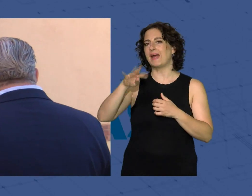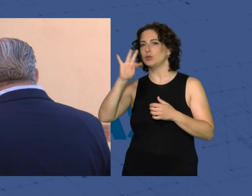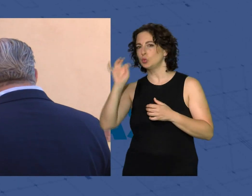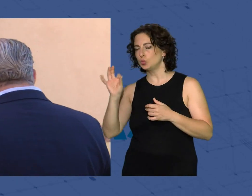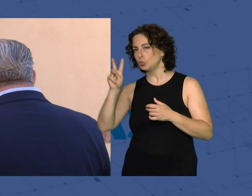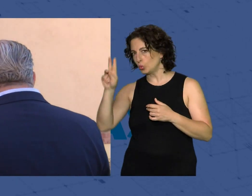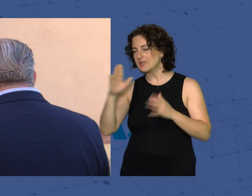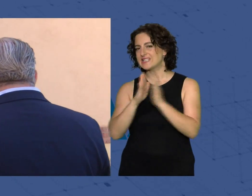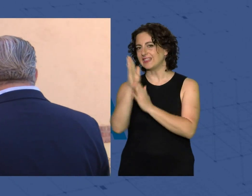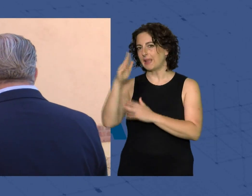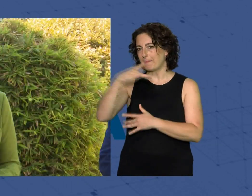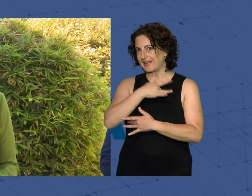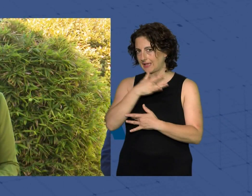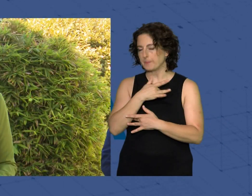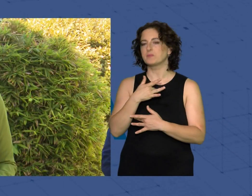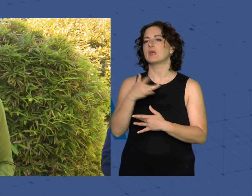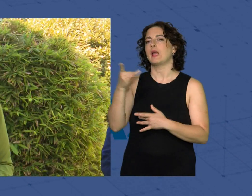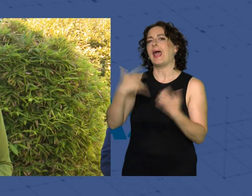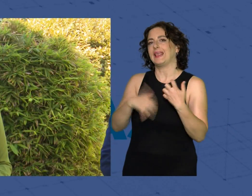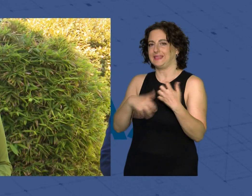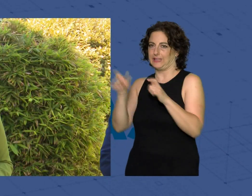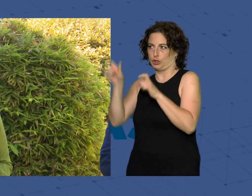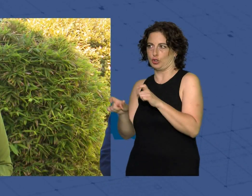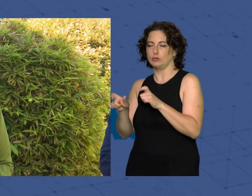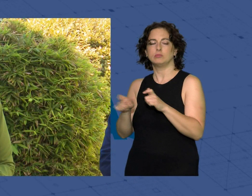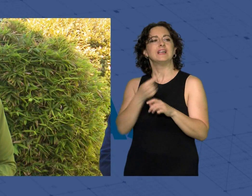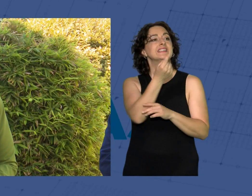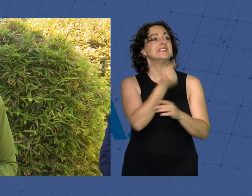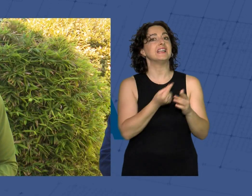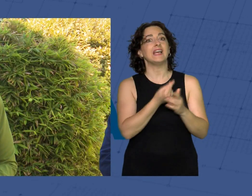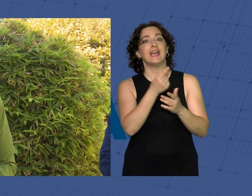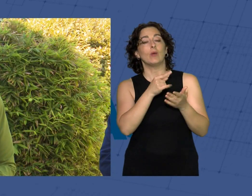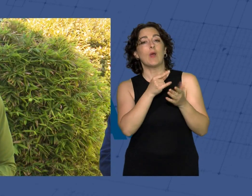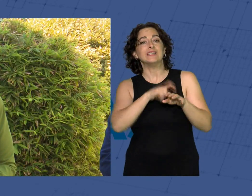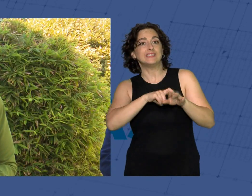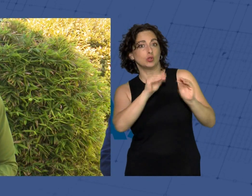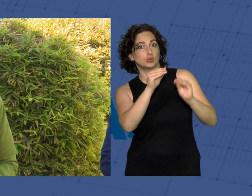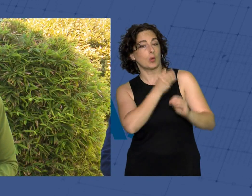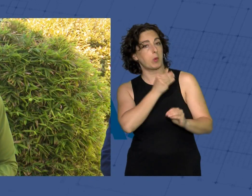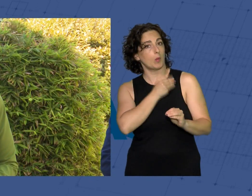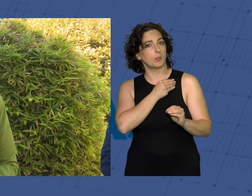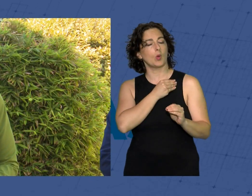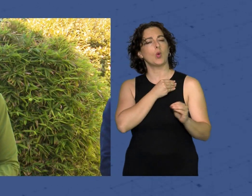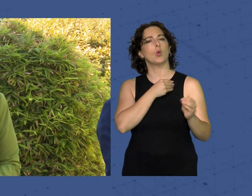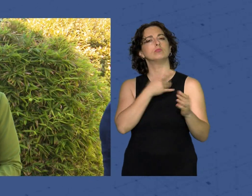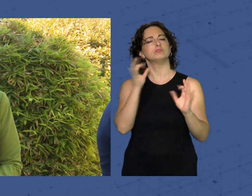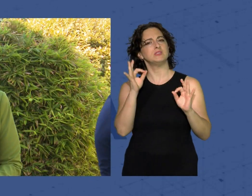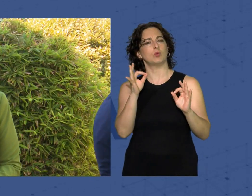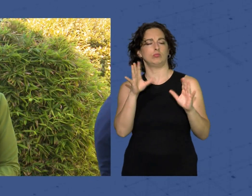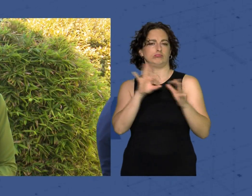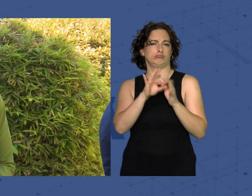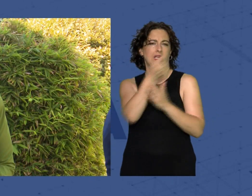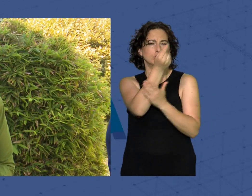siente como propia esta ciudad tiene un estilo propio con ilustraciones reivindicativas en torno a la mujer